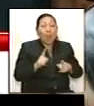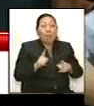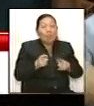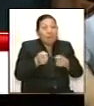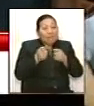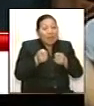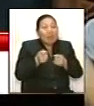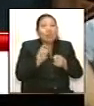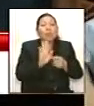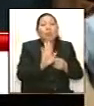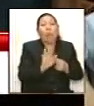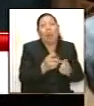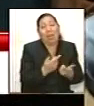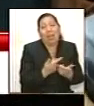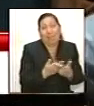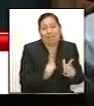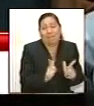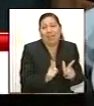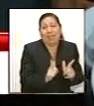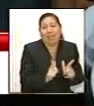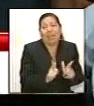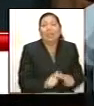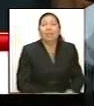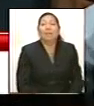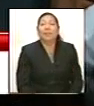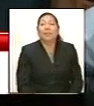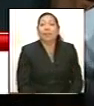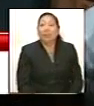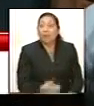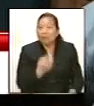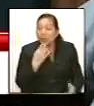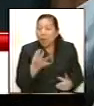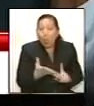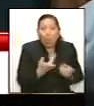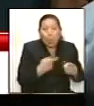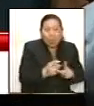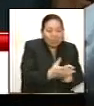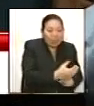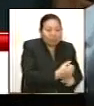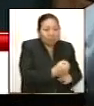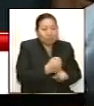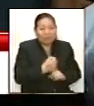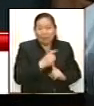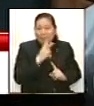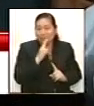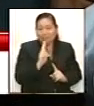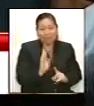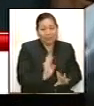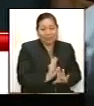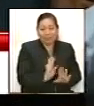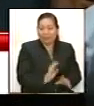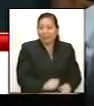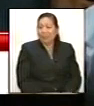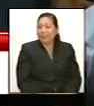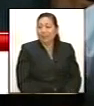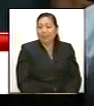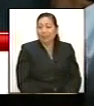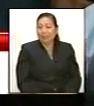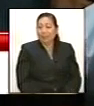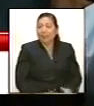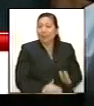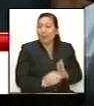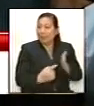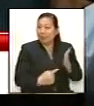contra la libertad. Delitos contra la libertad lo ve secuestros, no lo ve la división de